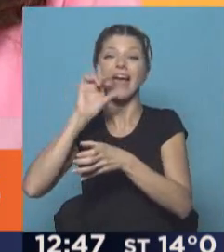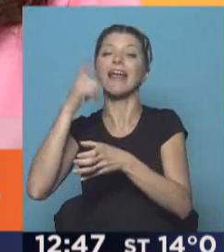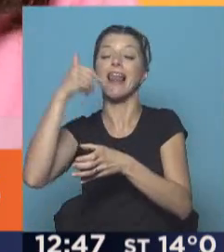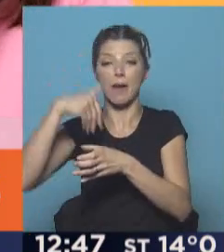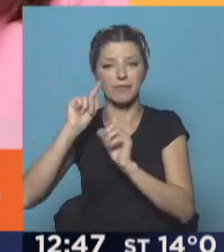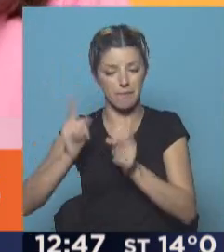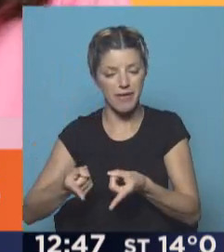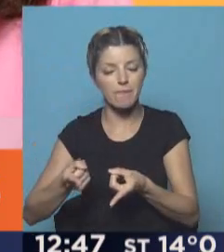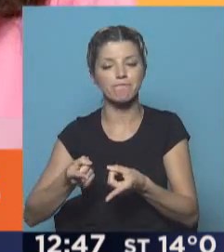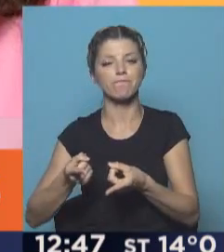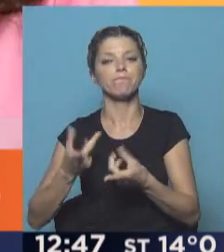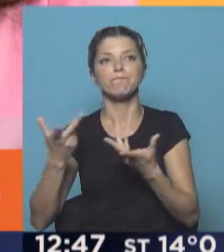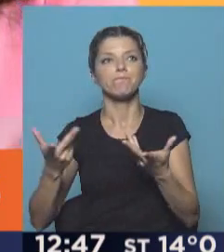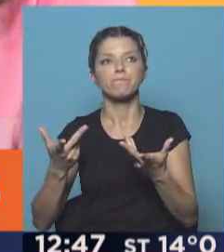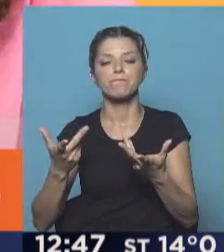que